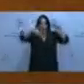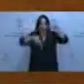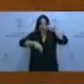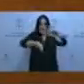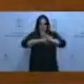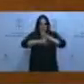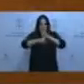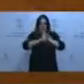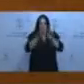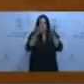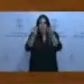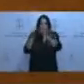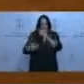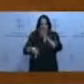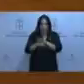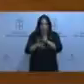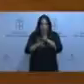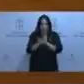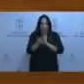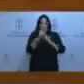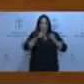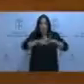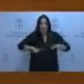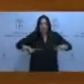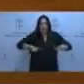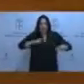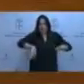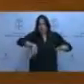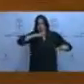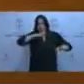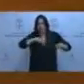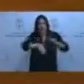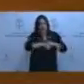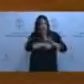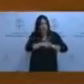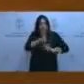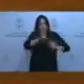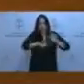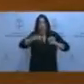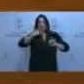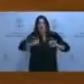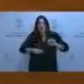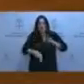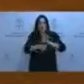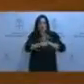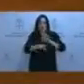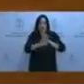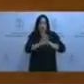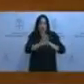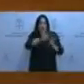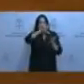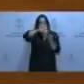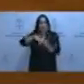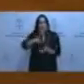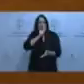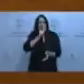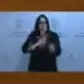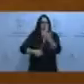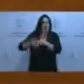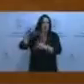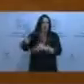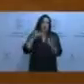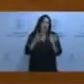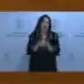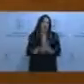mismas humedades, siguen los mismos comedores hacinados y siguen los mismos problemas estructurales e instalaciones antiguas que provocan un